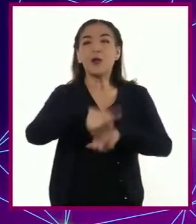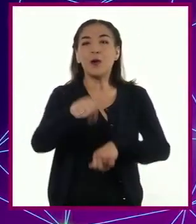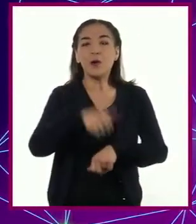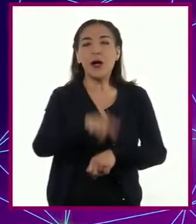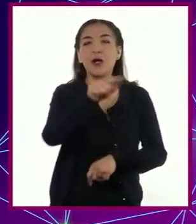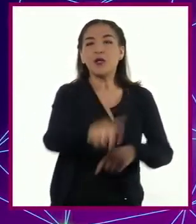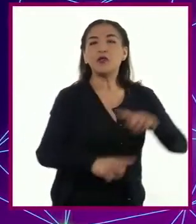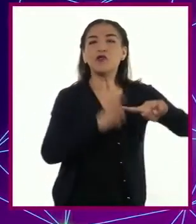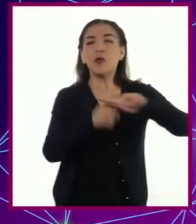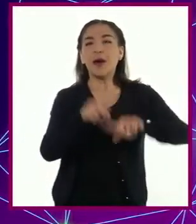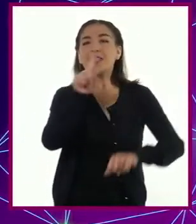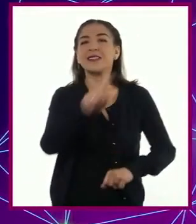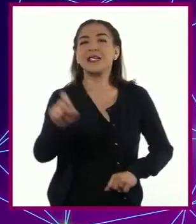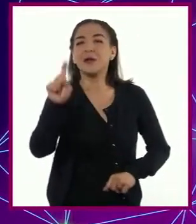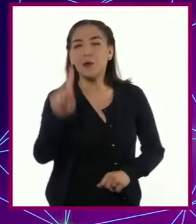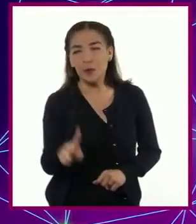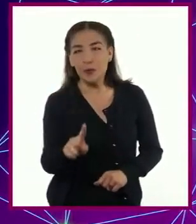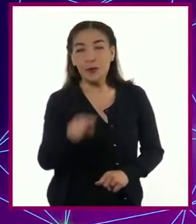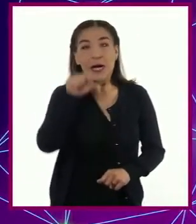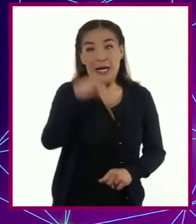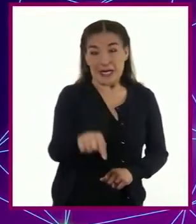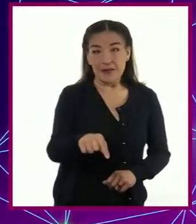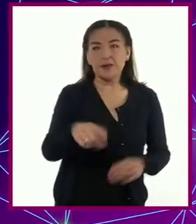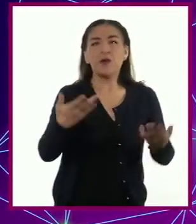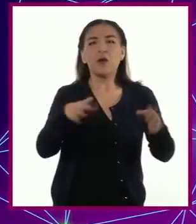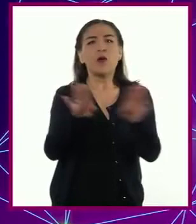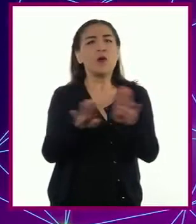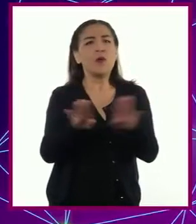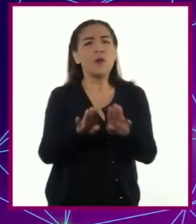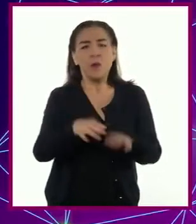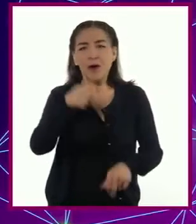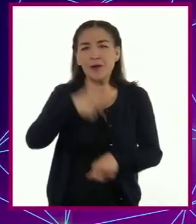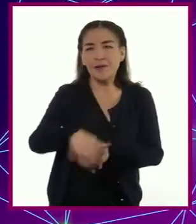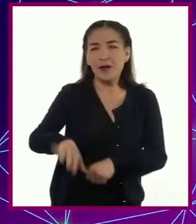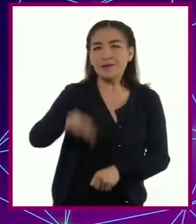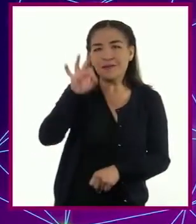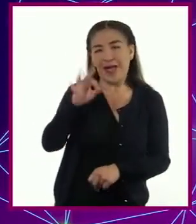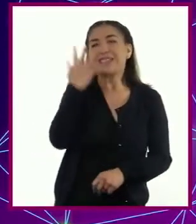sumaban 101 y cuyo producto es justamente